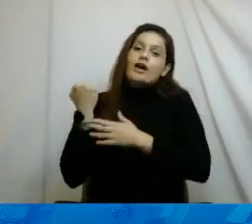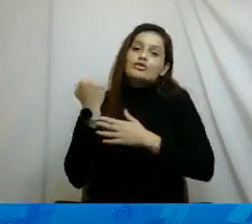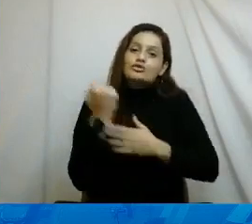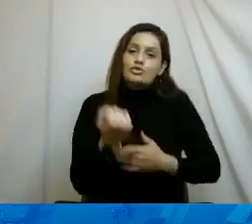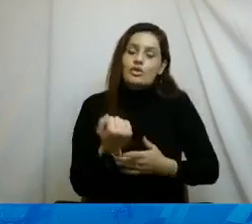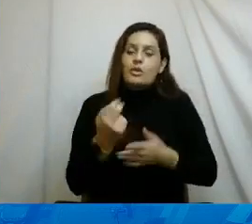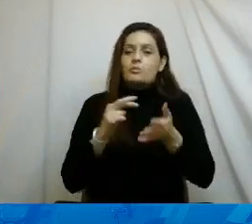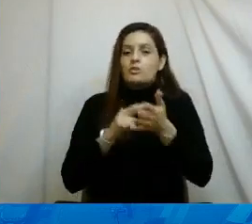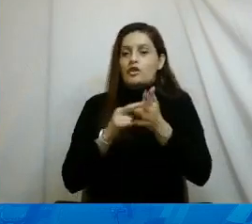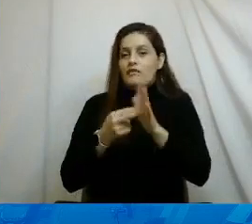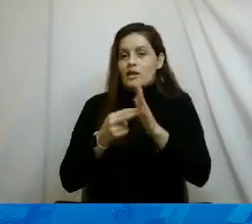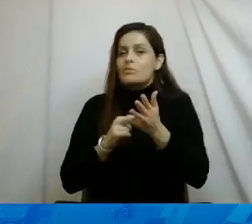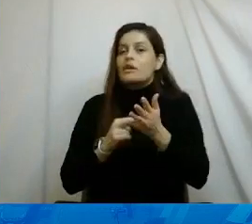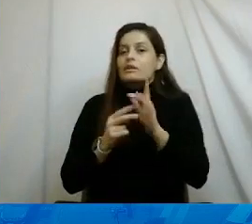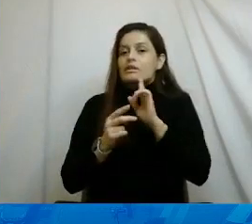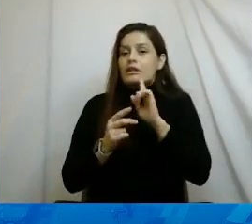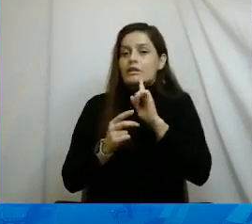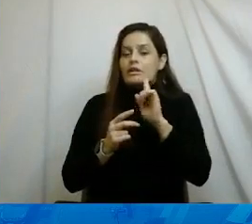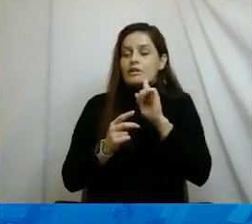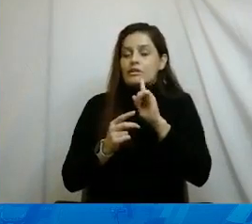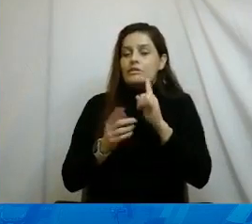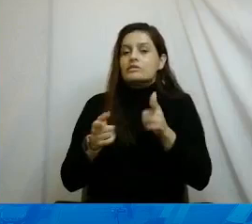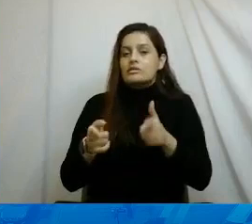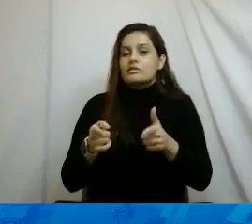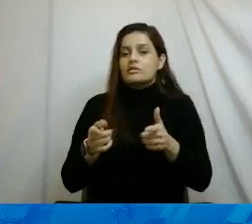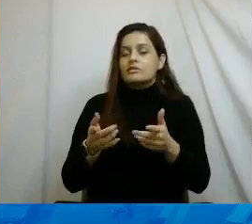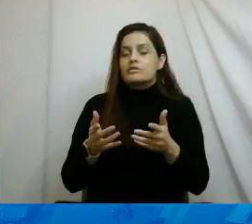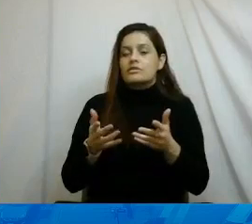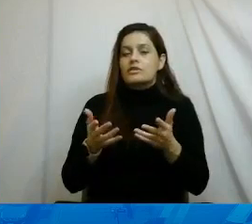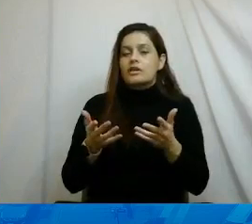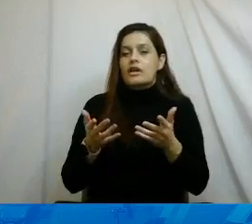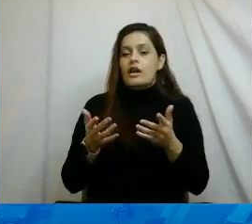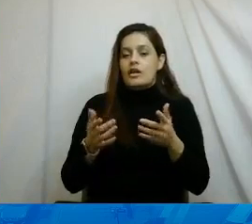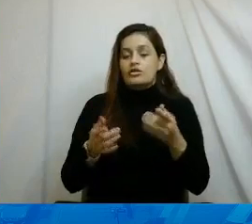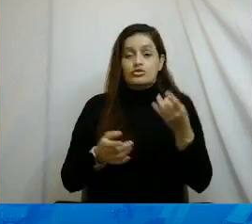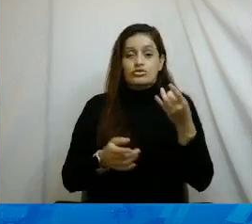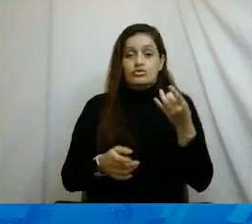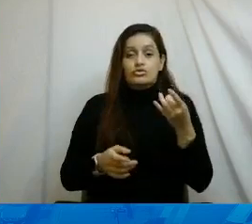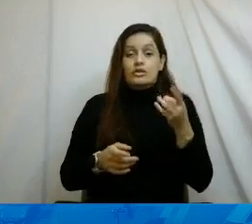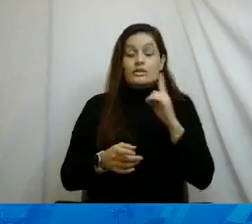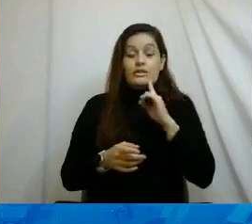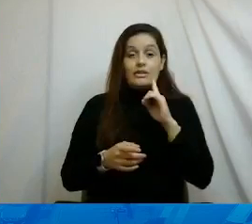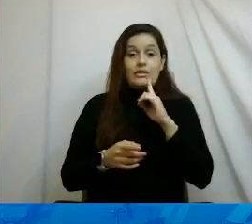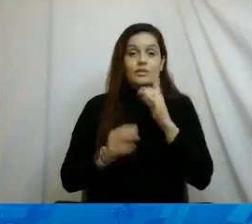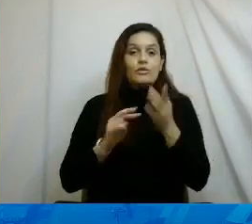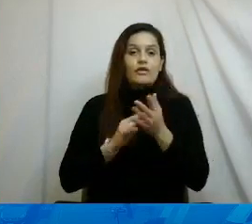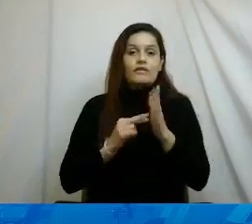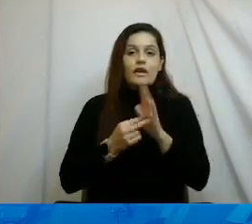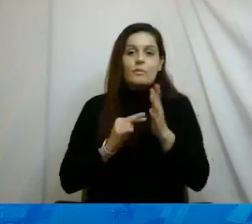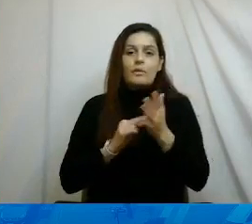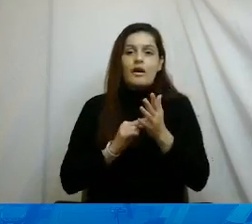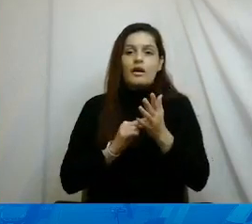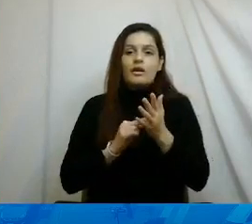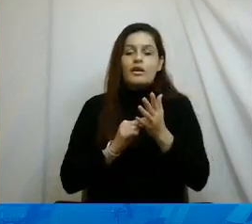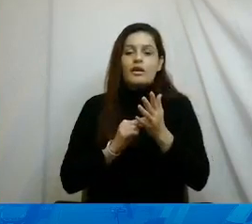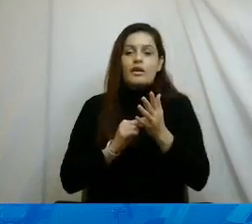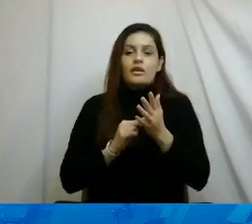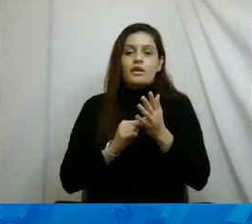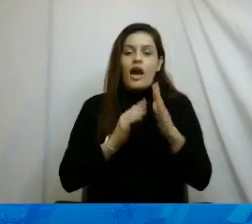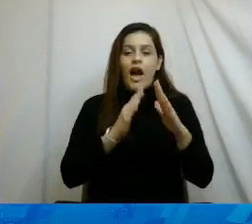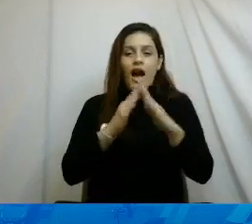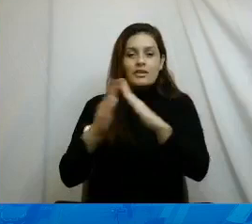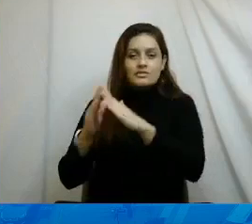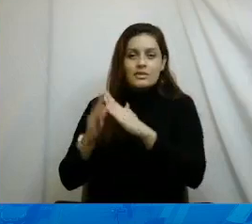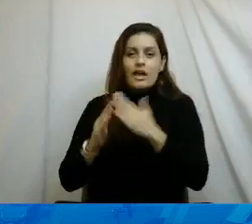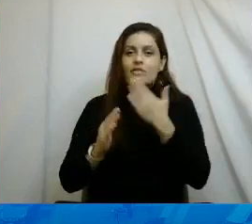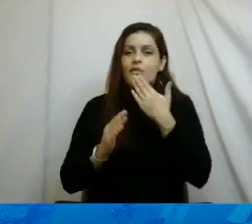resolver una problemática que no solo acarrea el problema de la casa propia, sino que también los